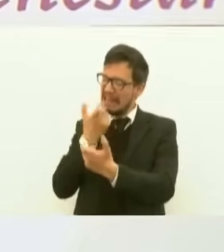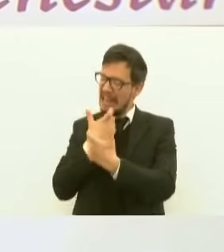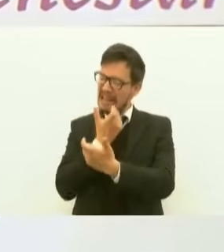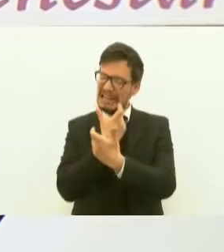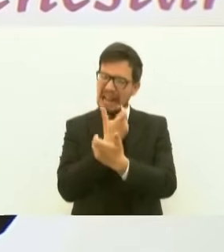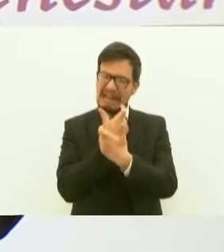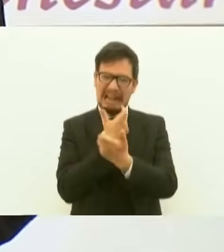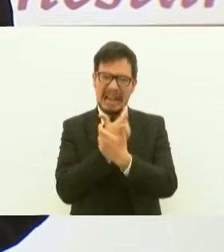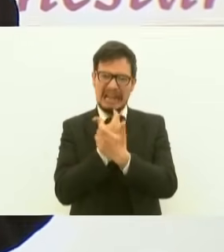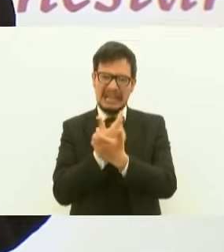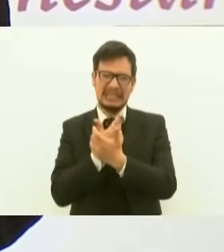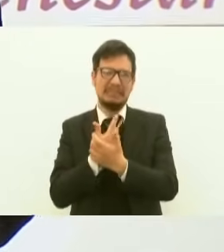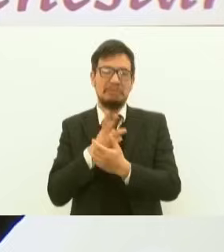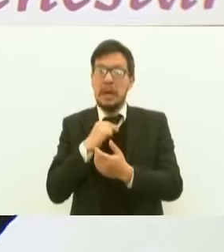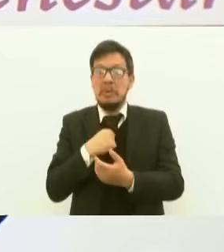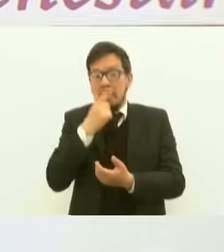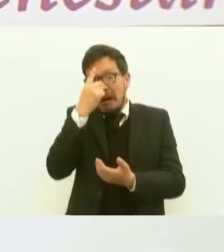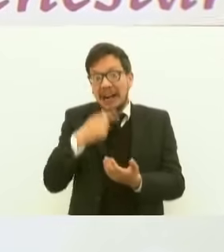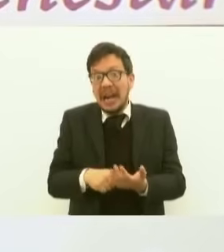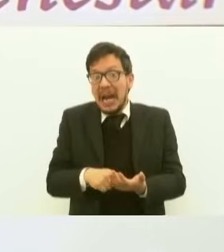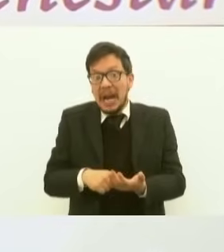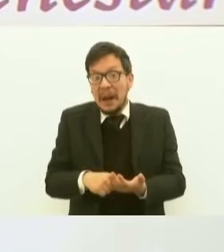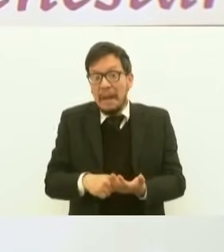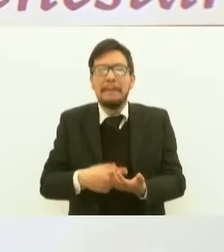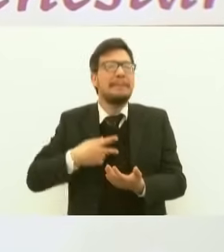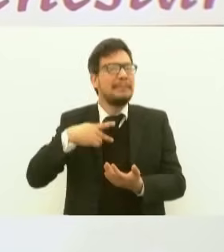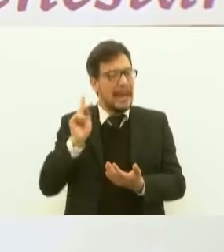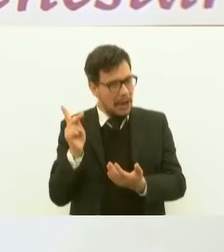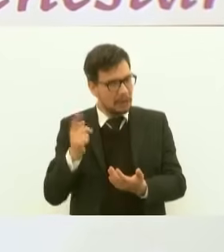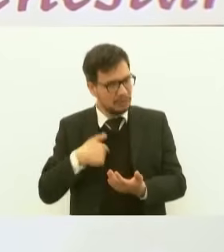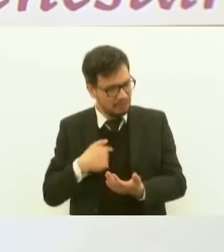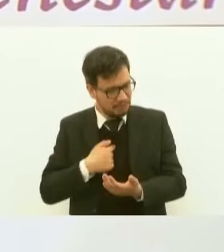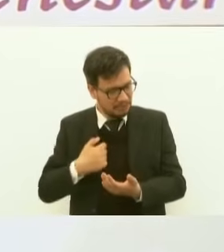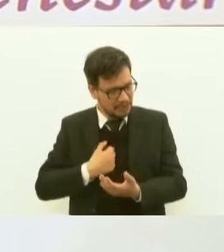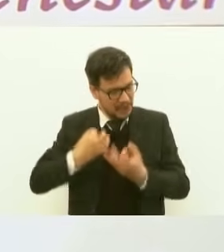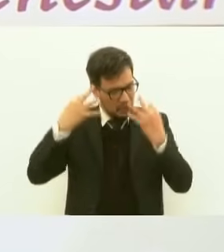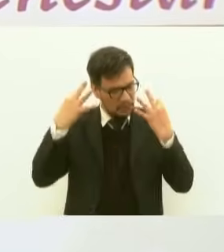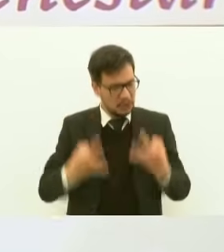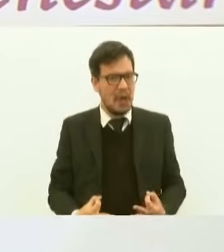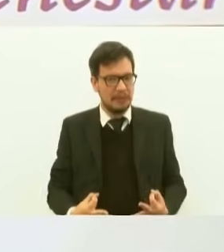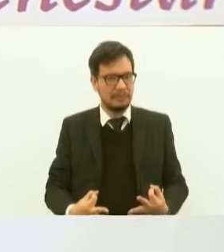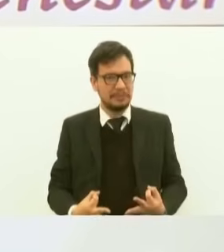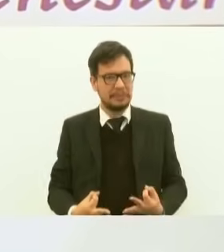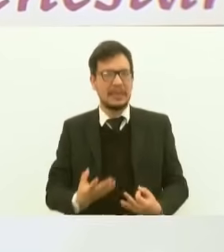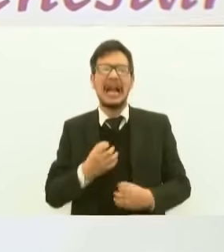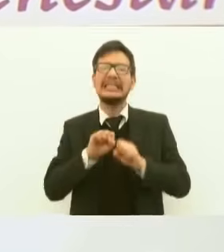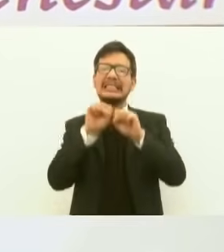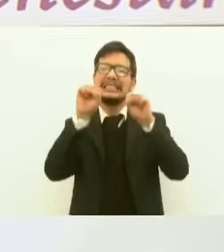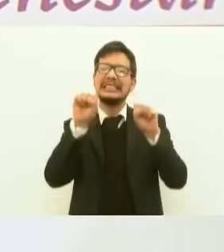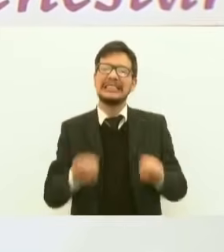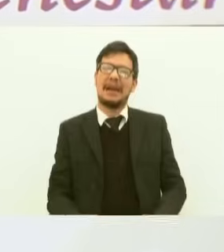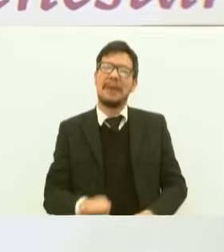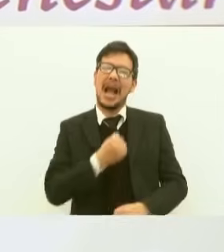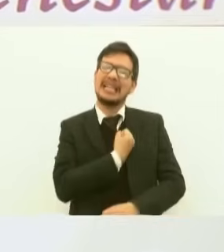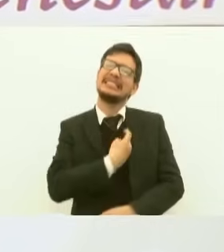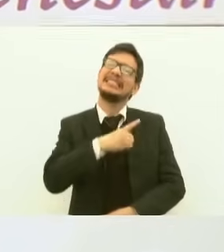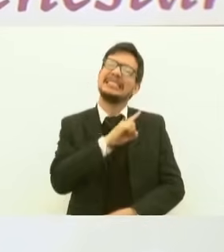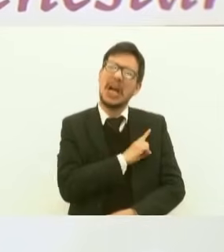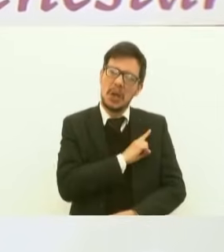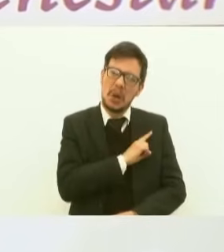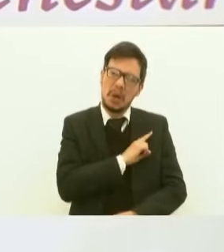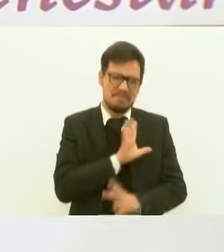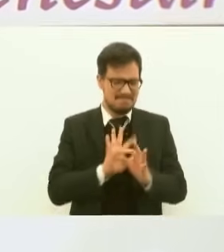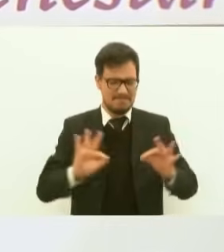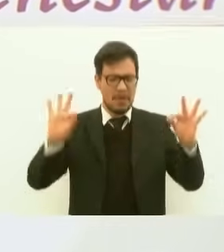como el de Dinamarca. Antes de que yo termine, va a ser el sistema de salud más importante y de más